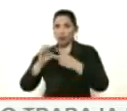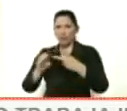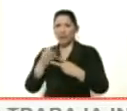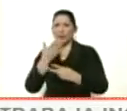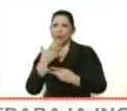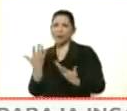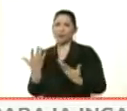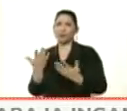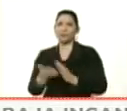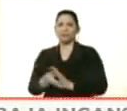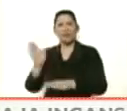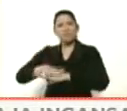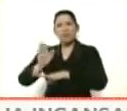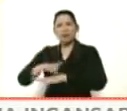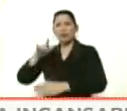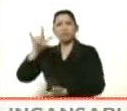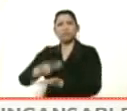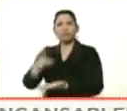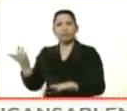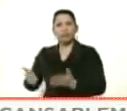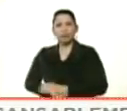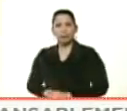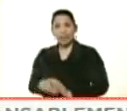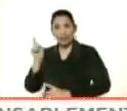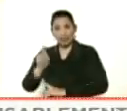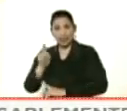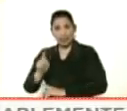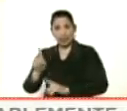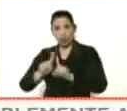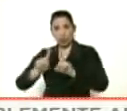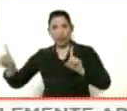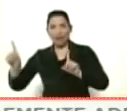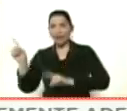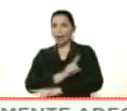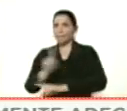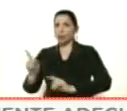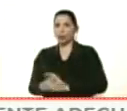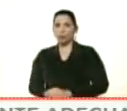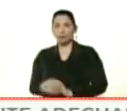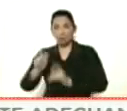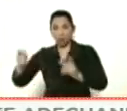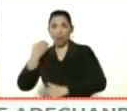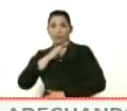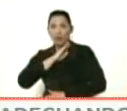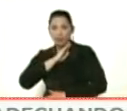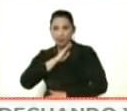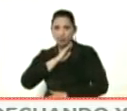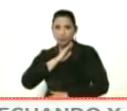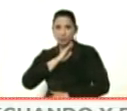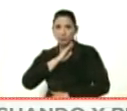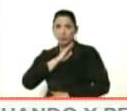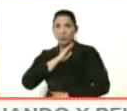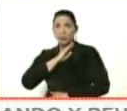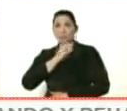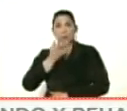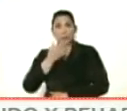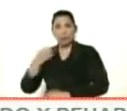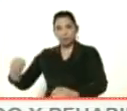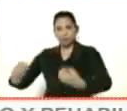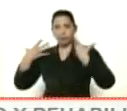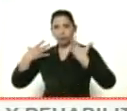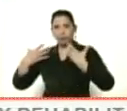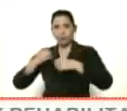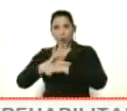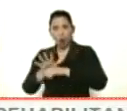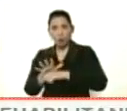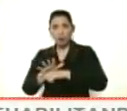allí. En Wuhan lo que plantearon era que era necesario aislar rápidamente los pacientes que resultaran positivos. Luego se